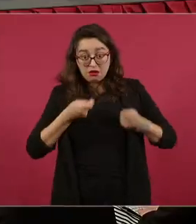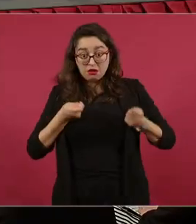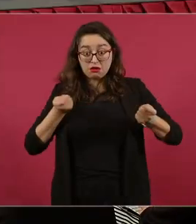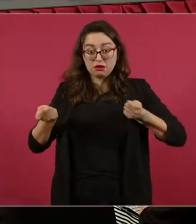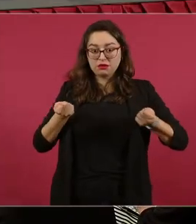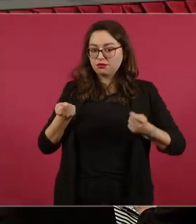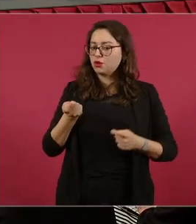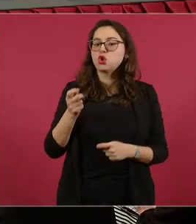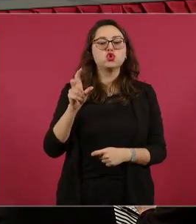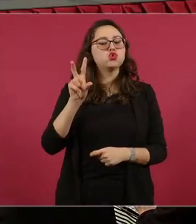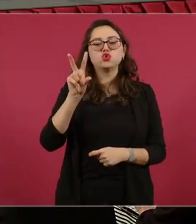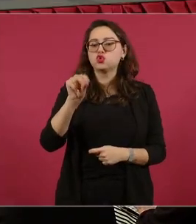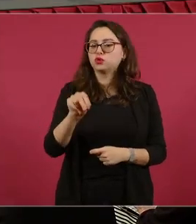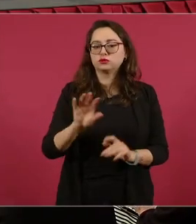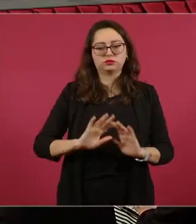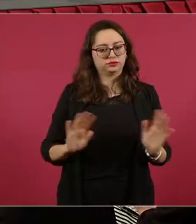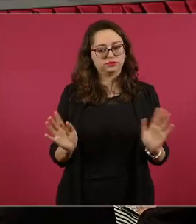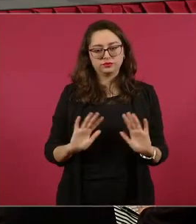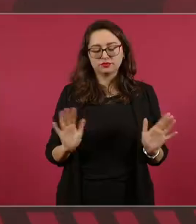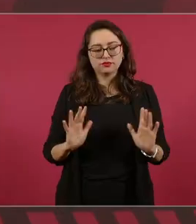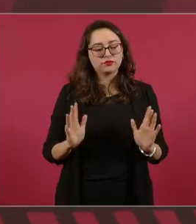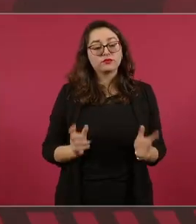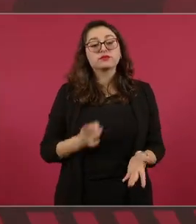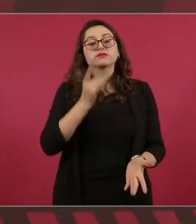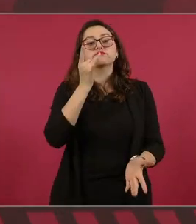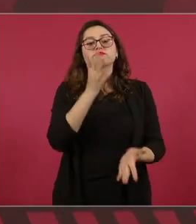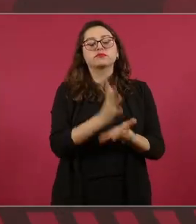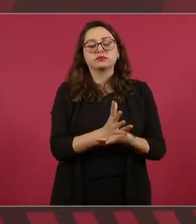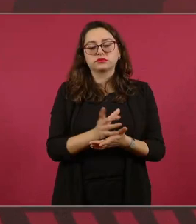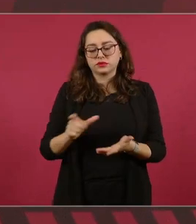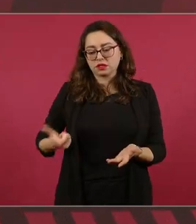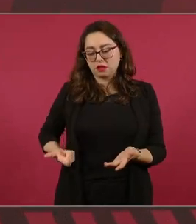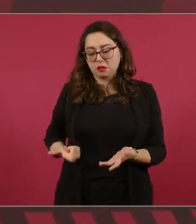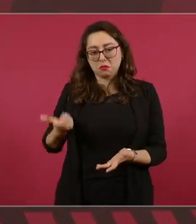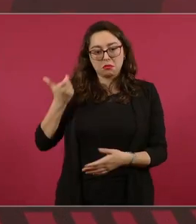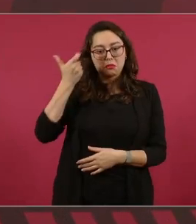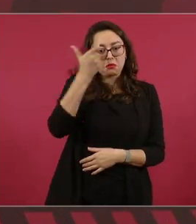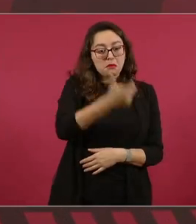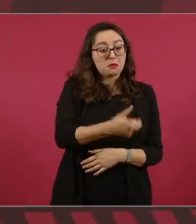es con el que haya justicia y que el trabajador reciba